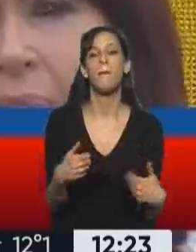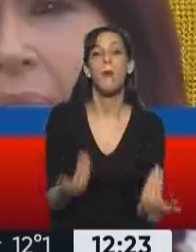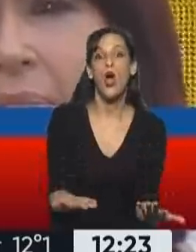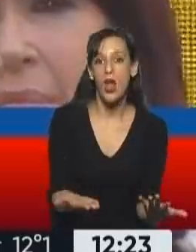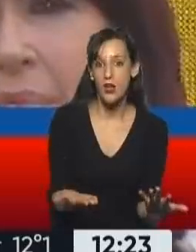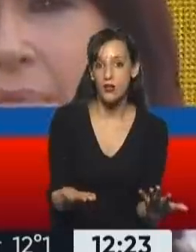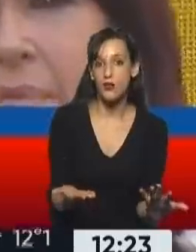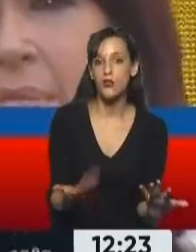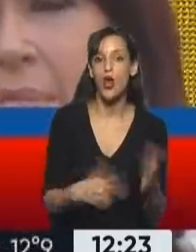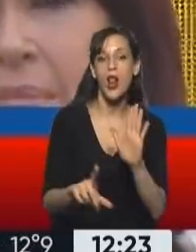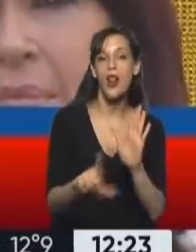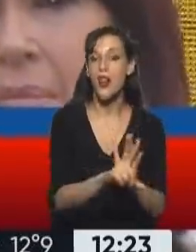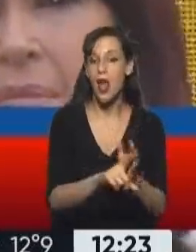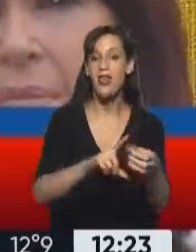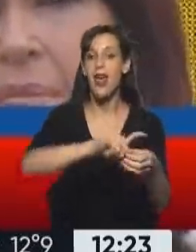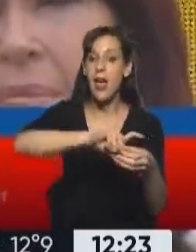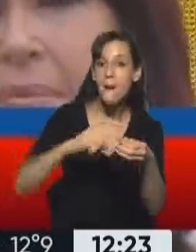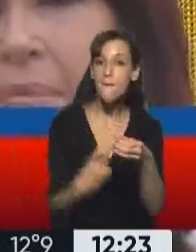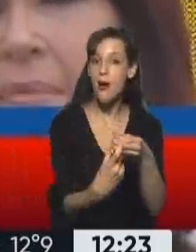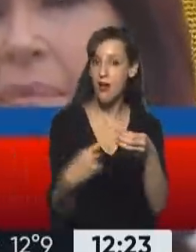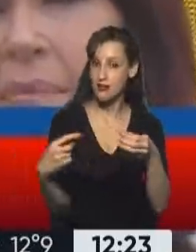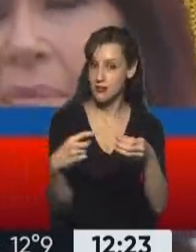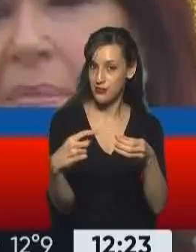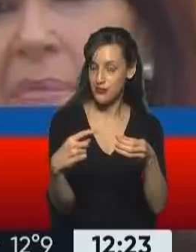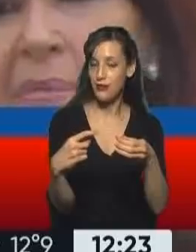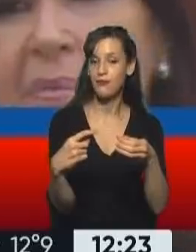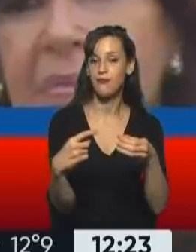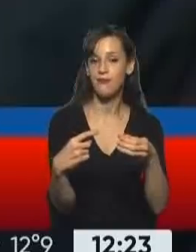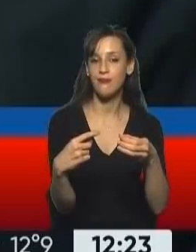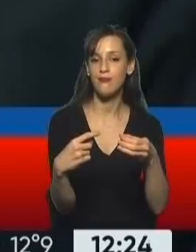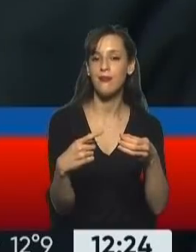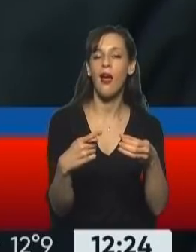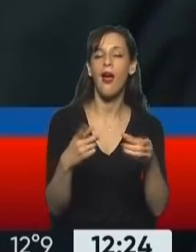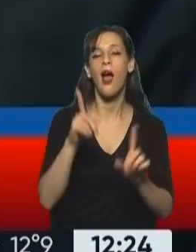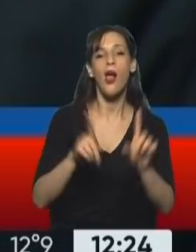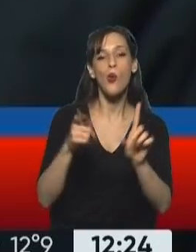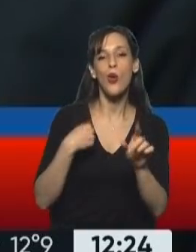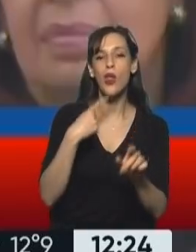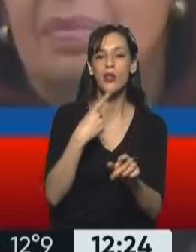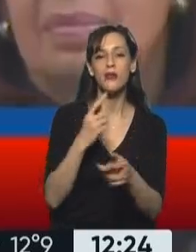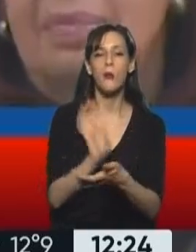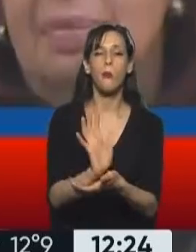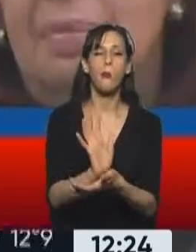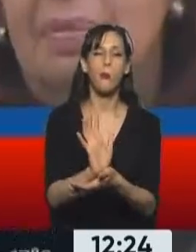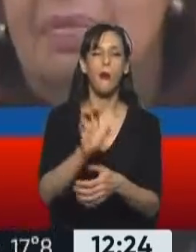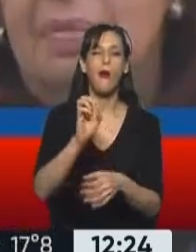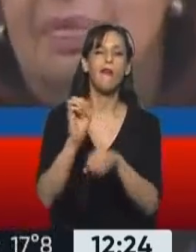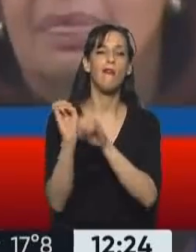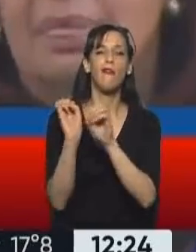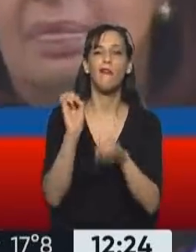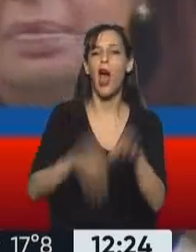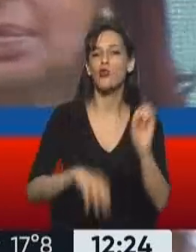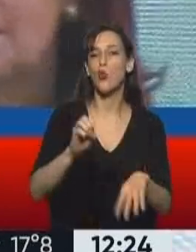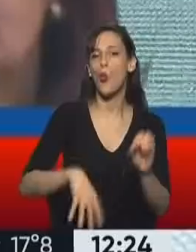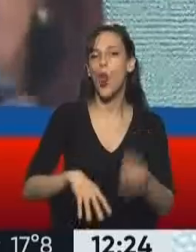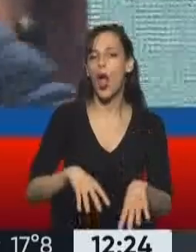esto, en la ley de envases hay un sistema de creencias que nos hace creer que la basura es basura. ¿Y la